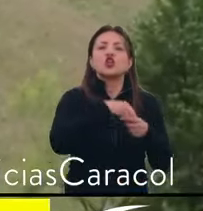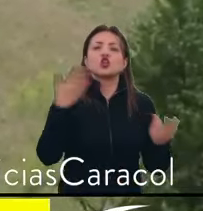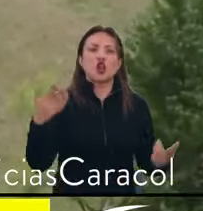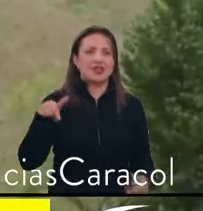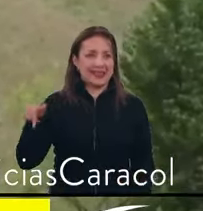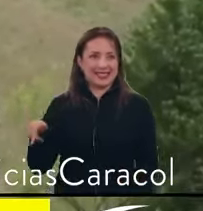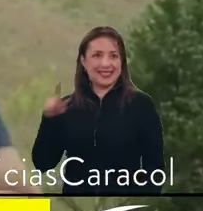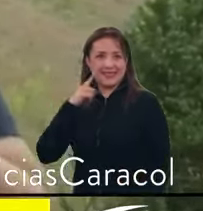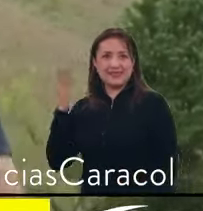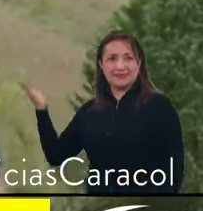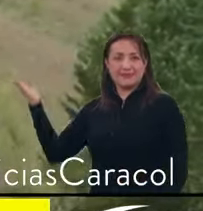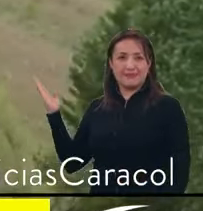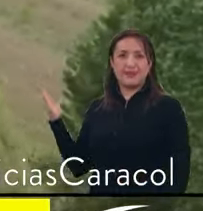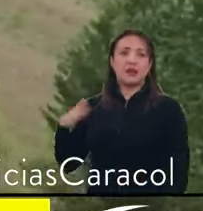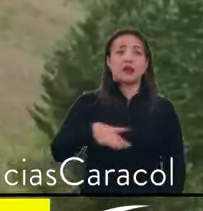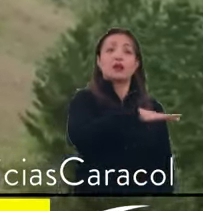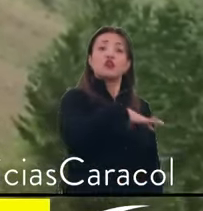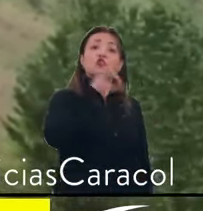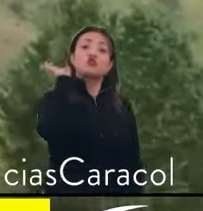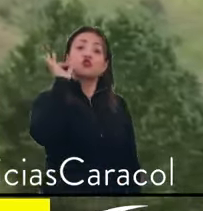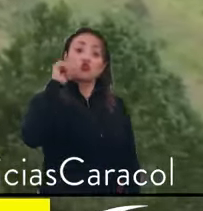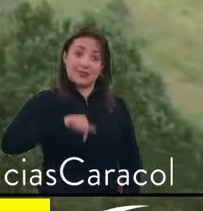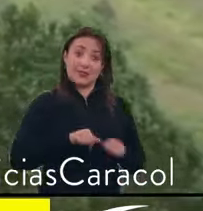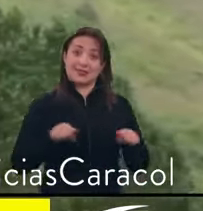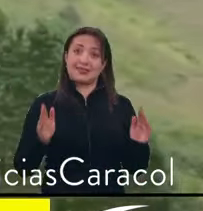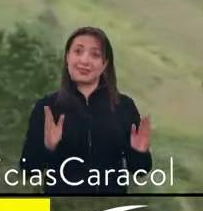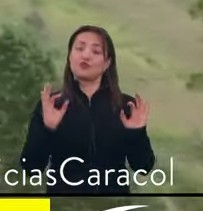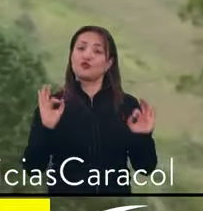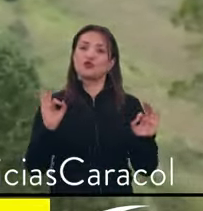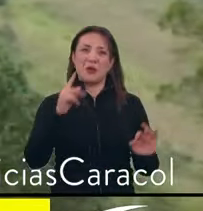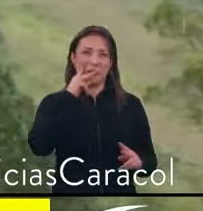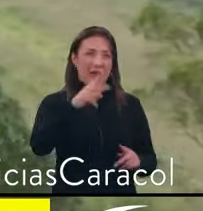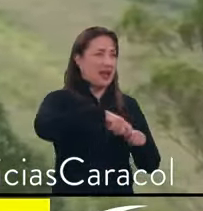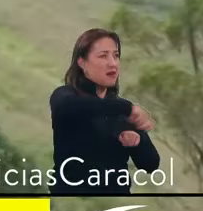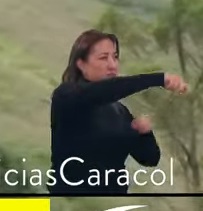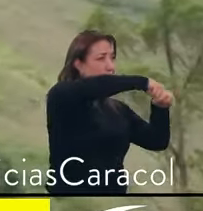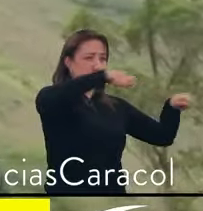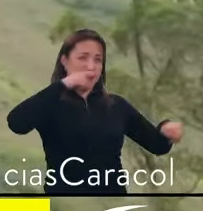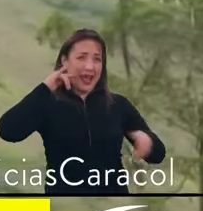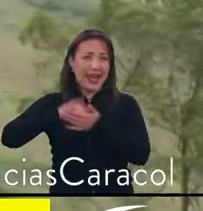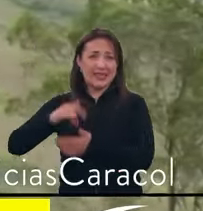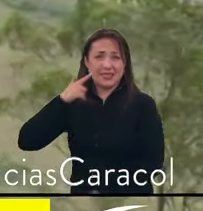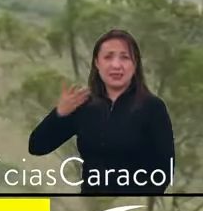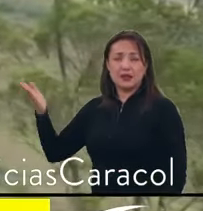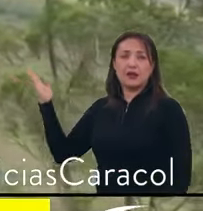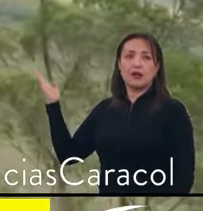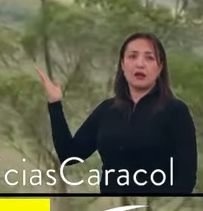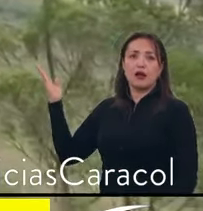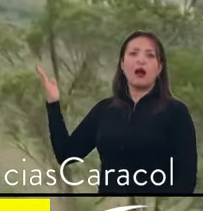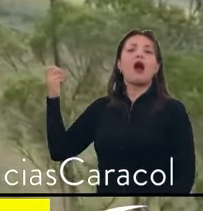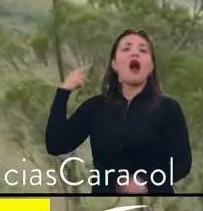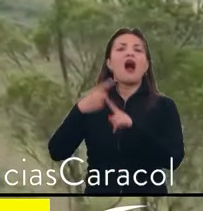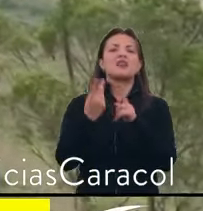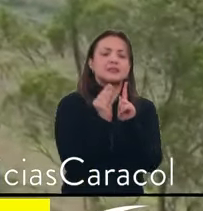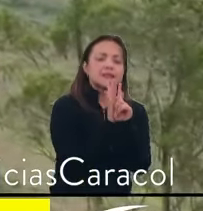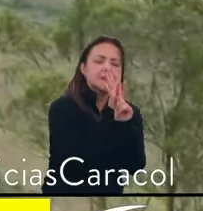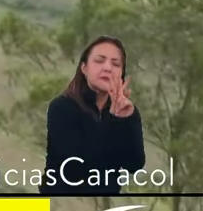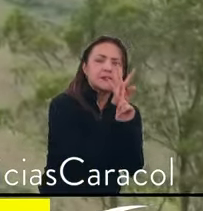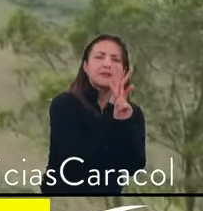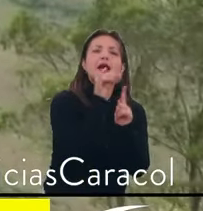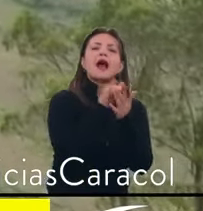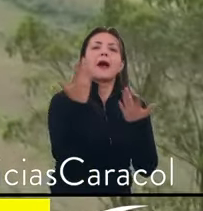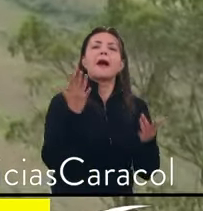zona del departamento de Nariño, por esta época del año, todas las hectáreas que ustedes ven, todos los terrenos que ustedes ven, tenían trigo, tenían maíz